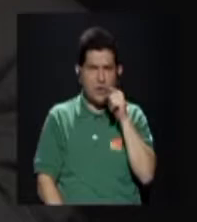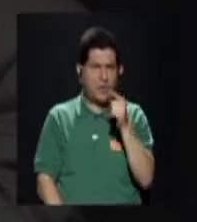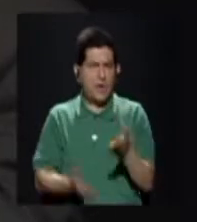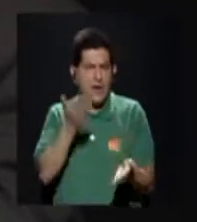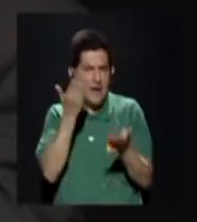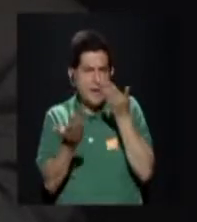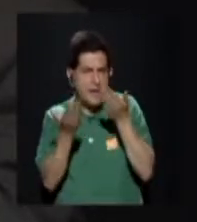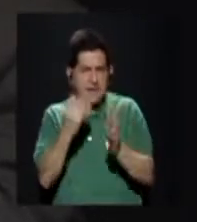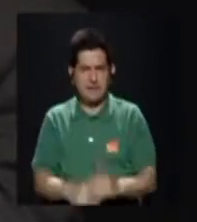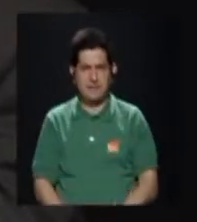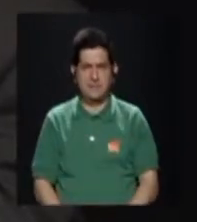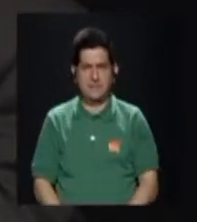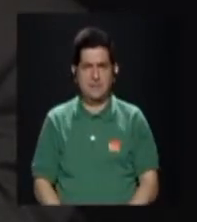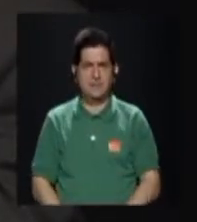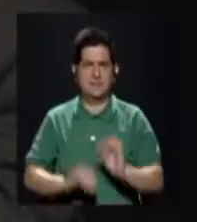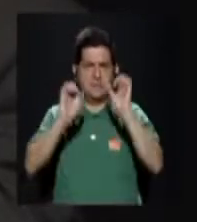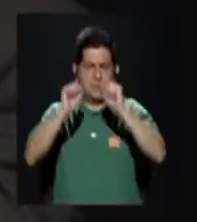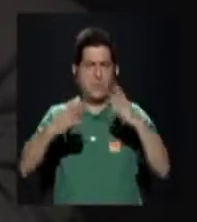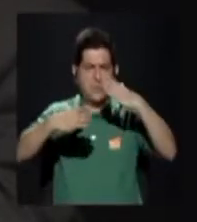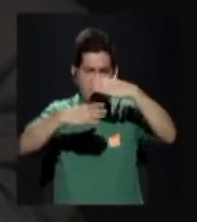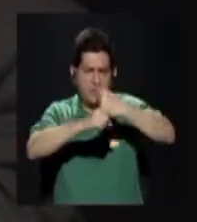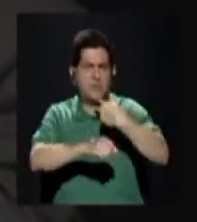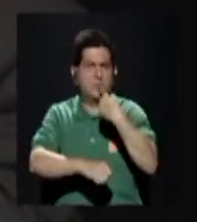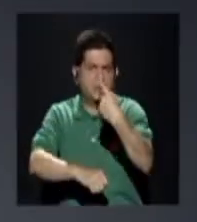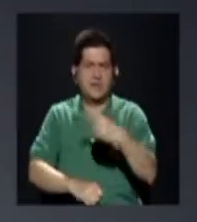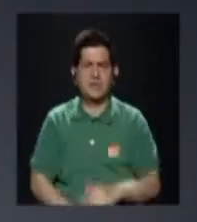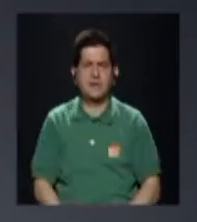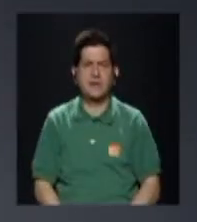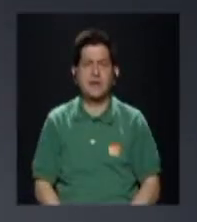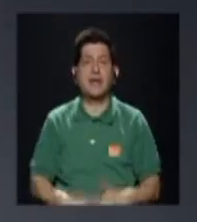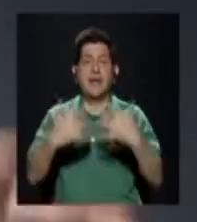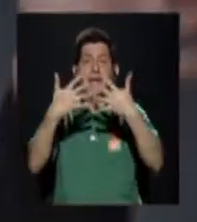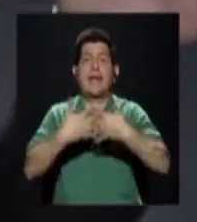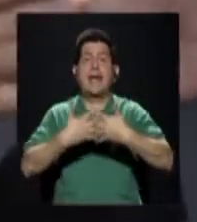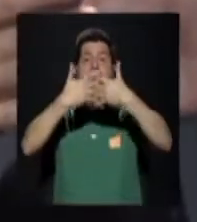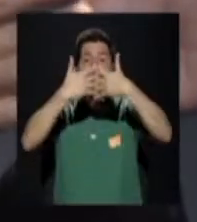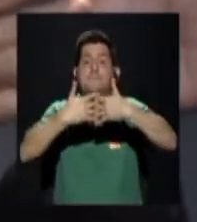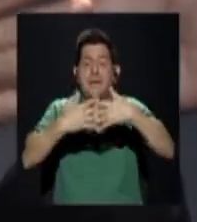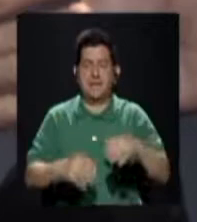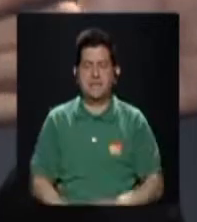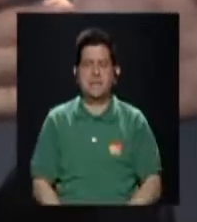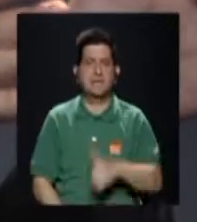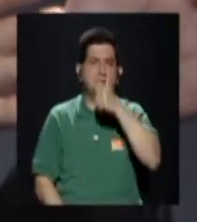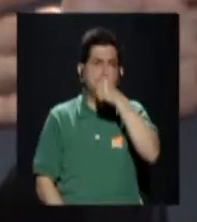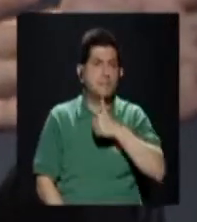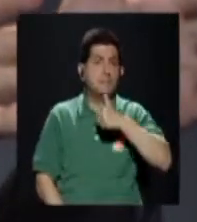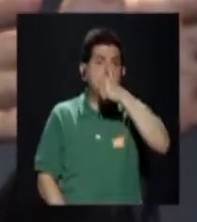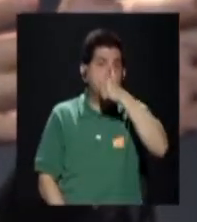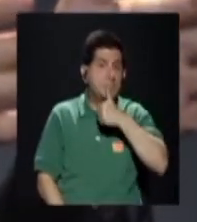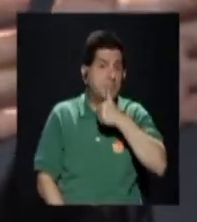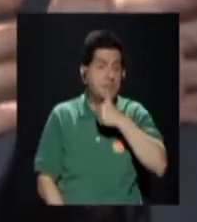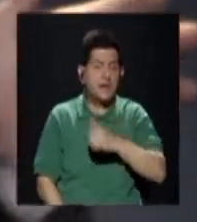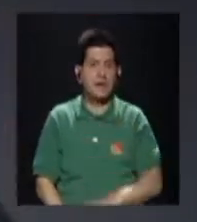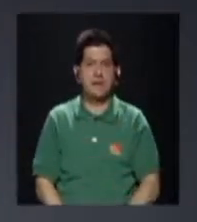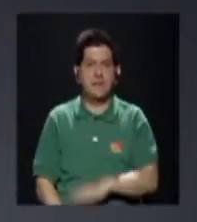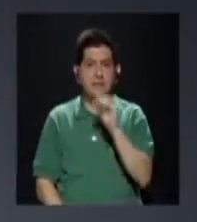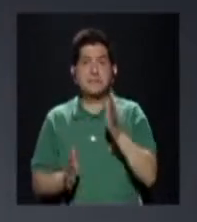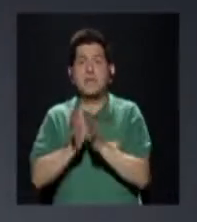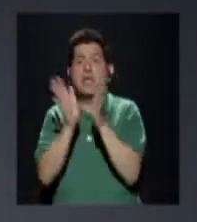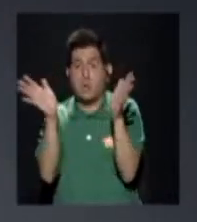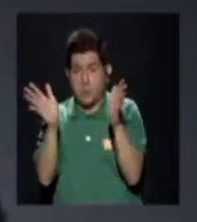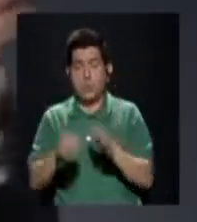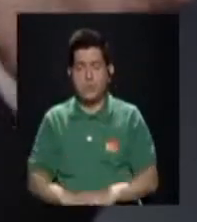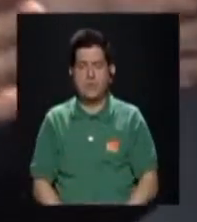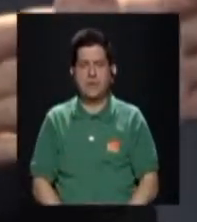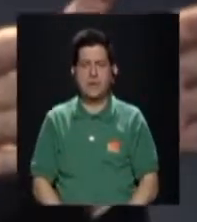más para resumir lo que dije, dije que a las empresas, a las privadas y a las públicas. Y a las públicas,